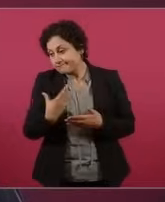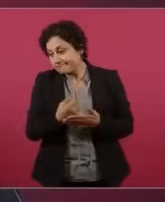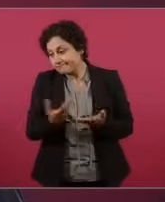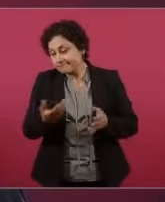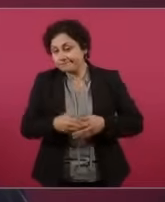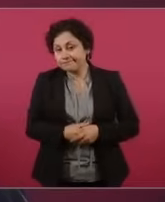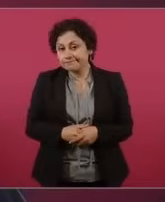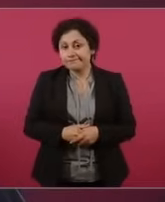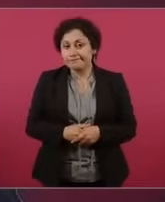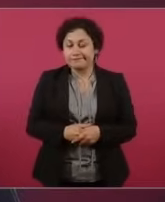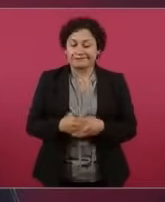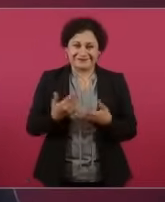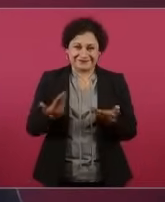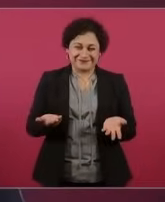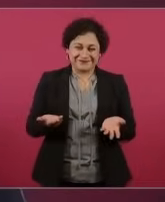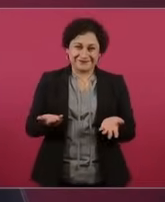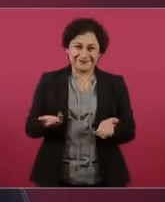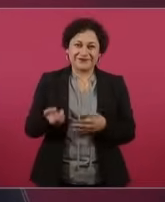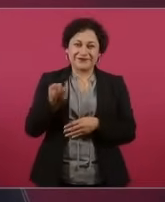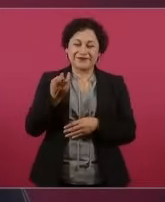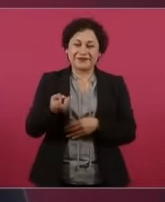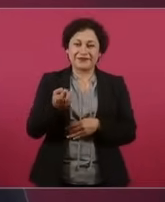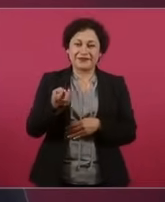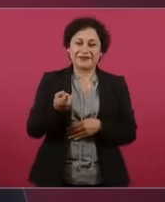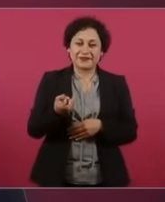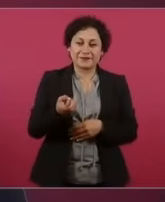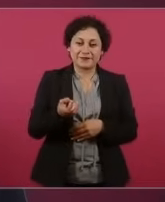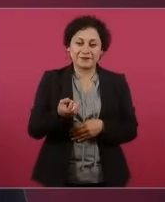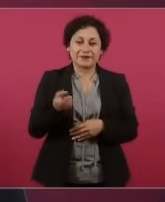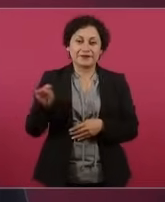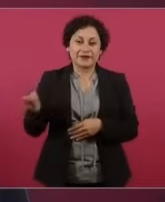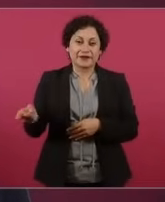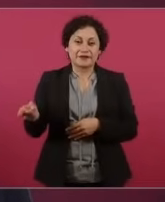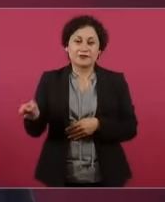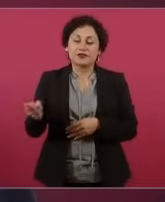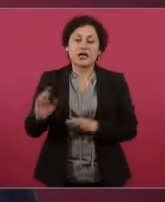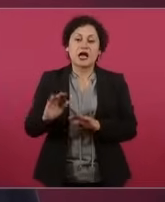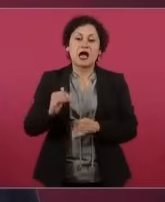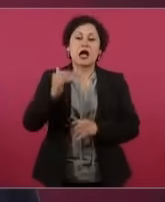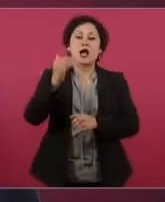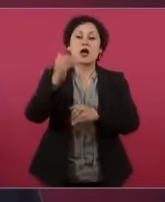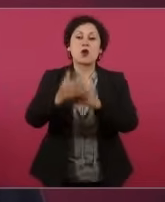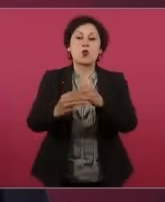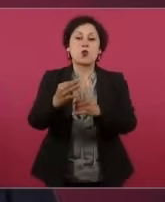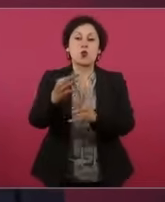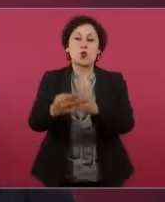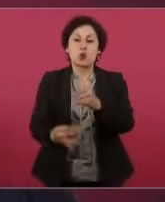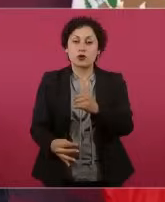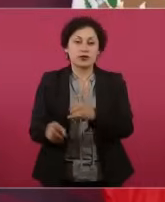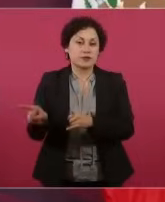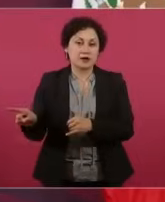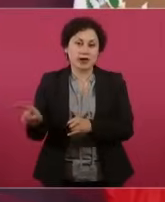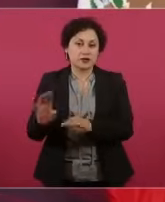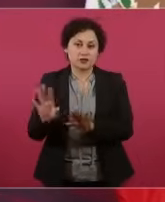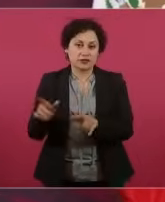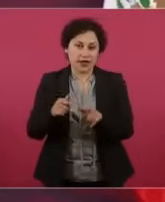O sea, y ya no van a la última parte, porque la gente no